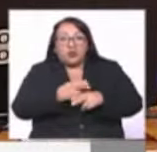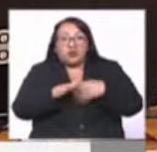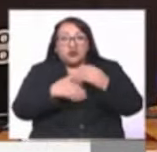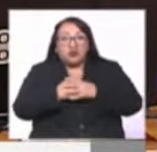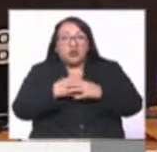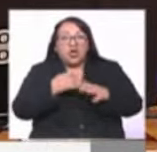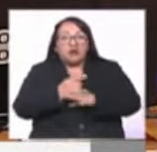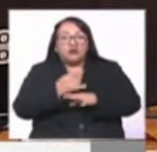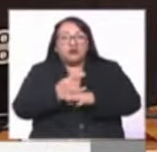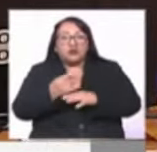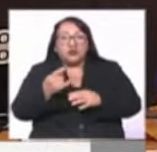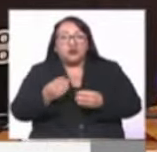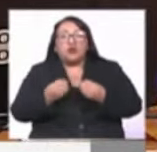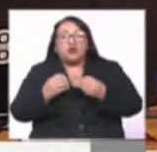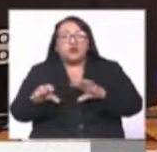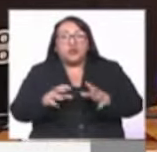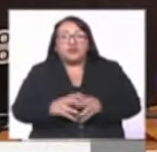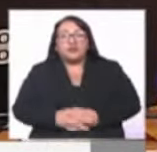la acusación